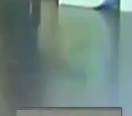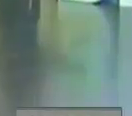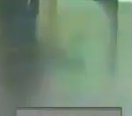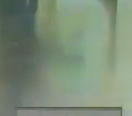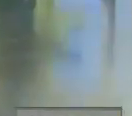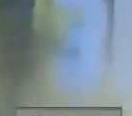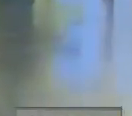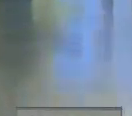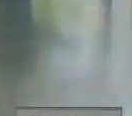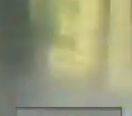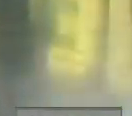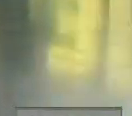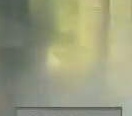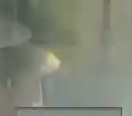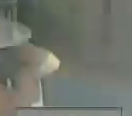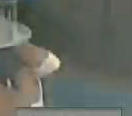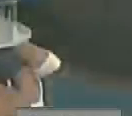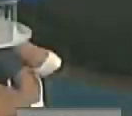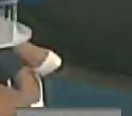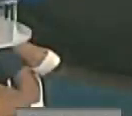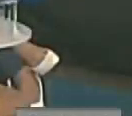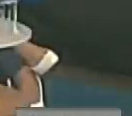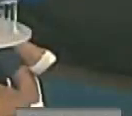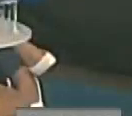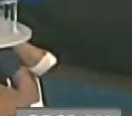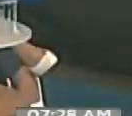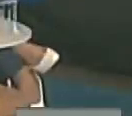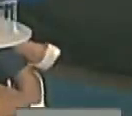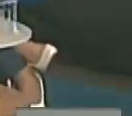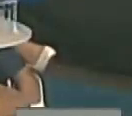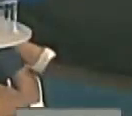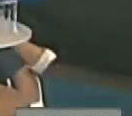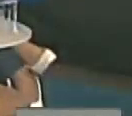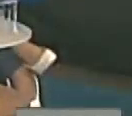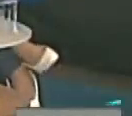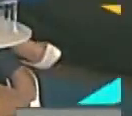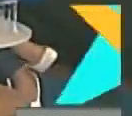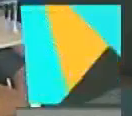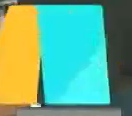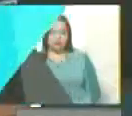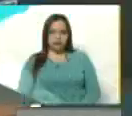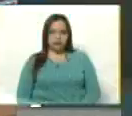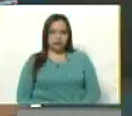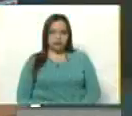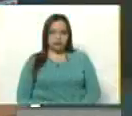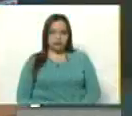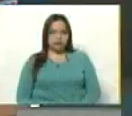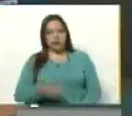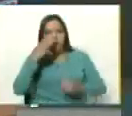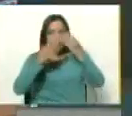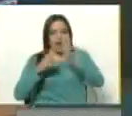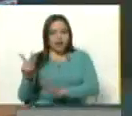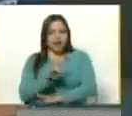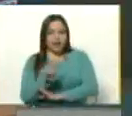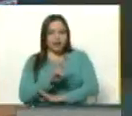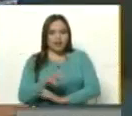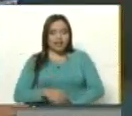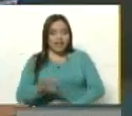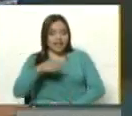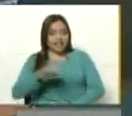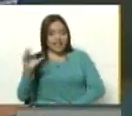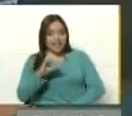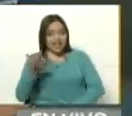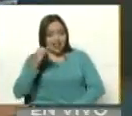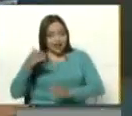Hola, hola Venezuela, nuevamente desde el Teatro Teresa Carreño con todos ustedes. Acá en Caracas le damos la bienvenida a